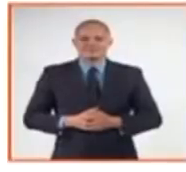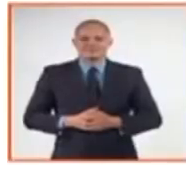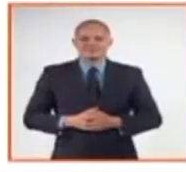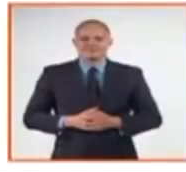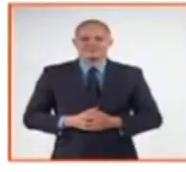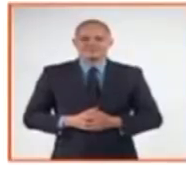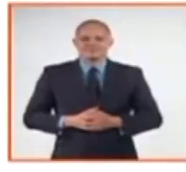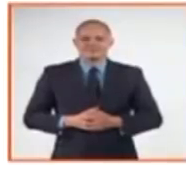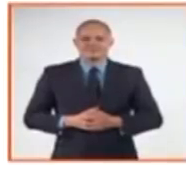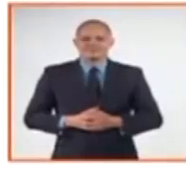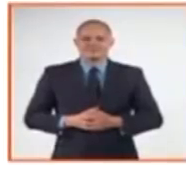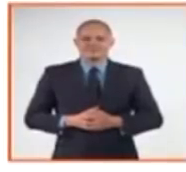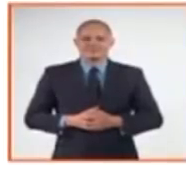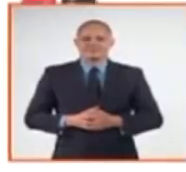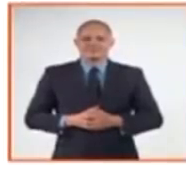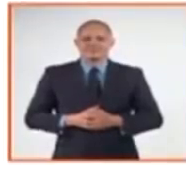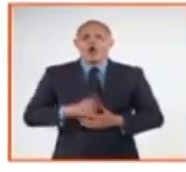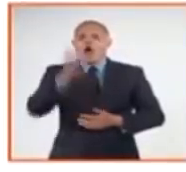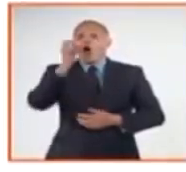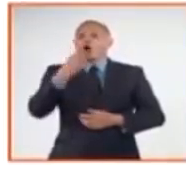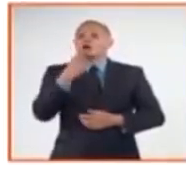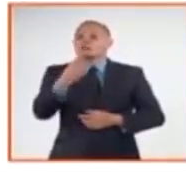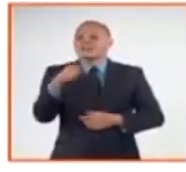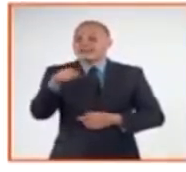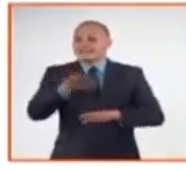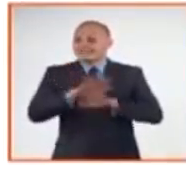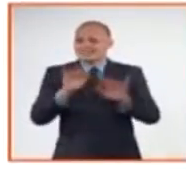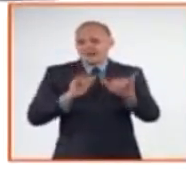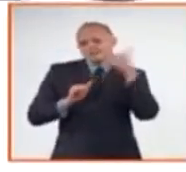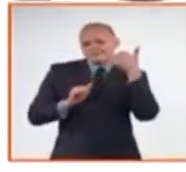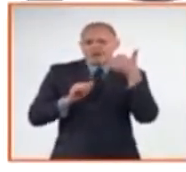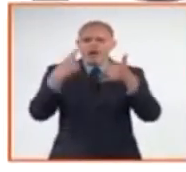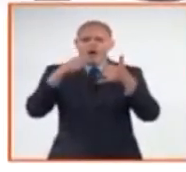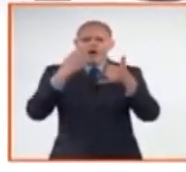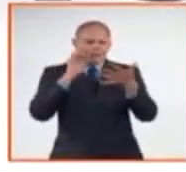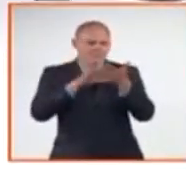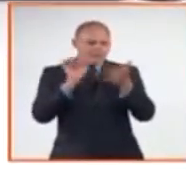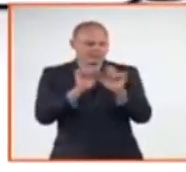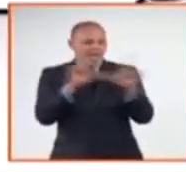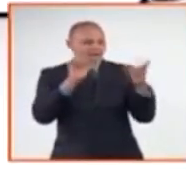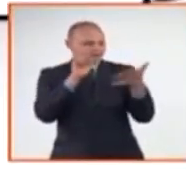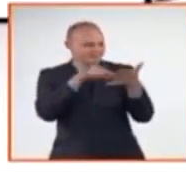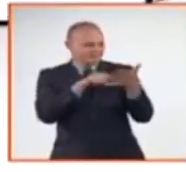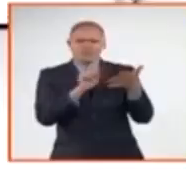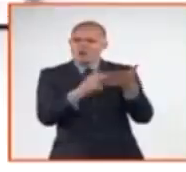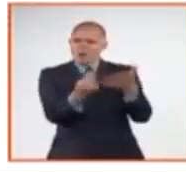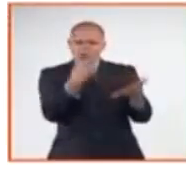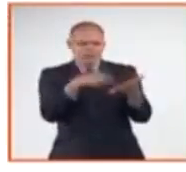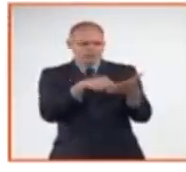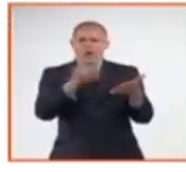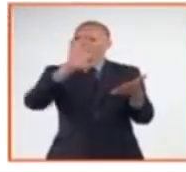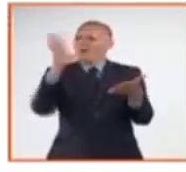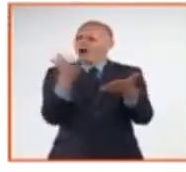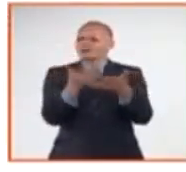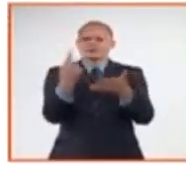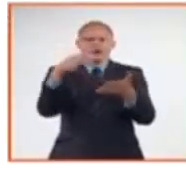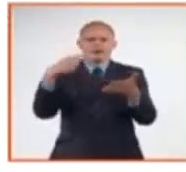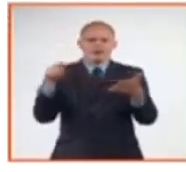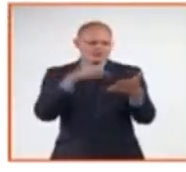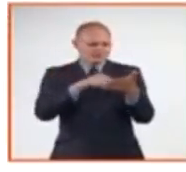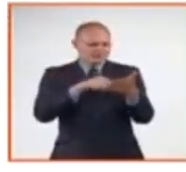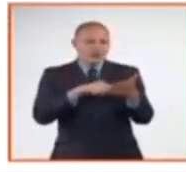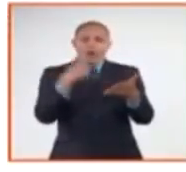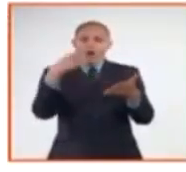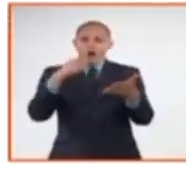al alcance de un clic o en la pantalla de tu móvil las noticias de cuba y el mundo el análisis a profundidad de los acontecimientos la